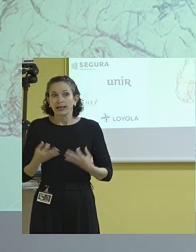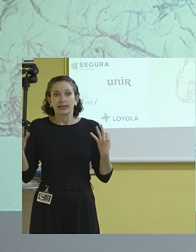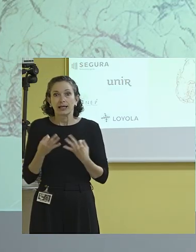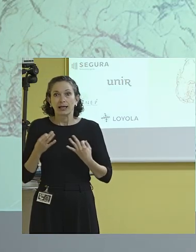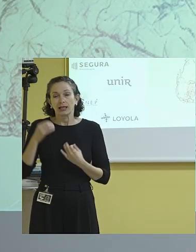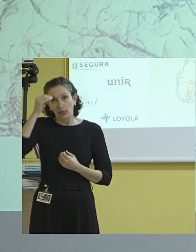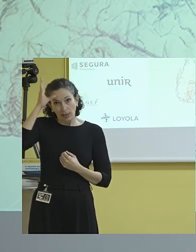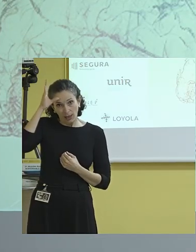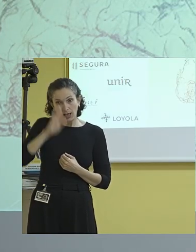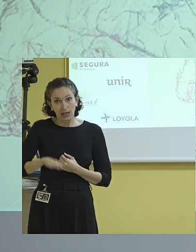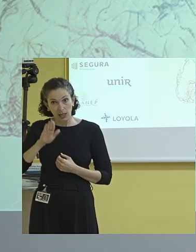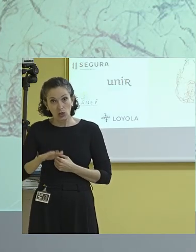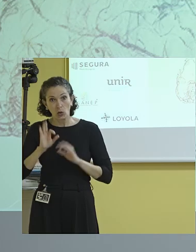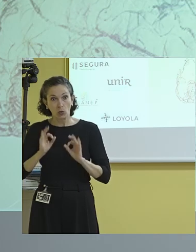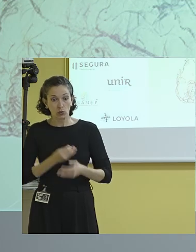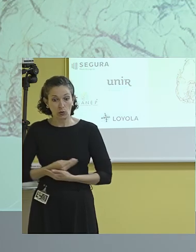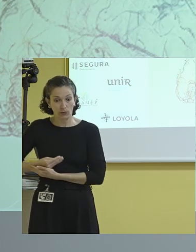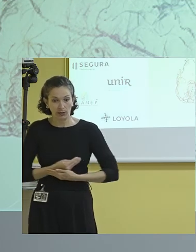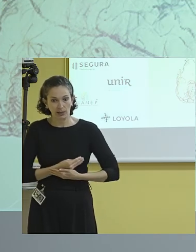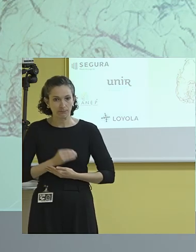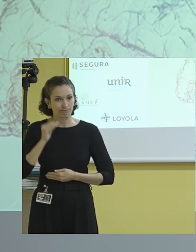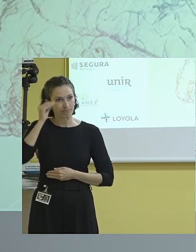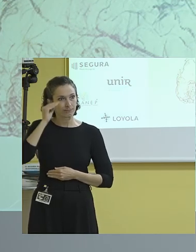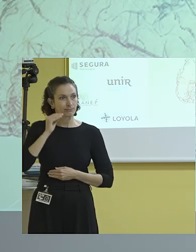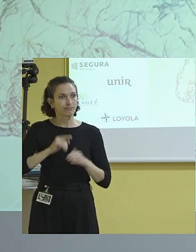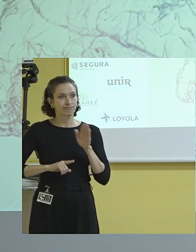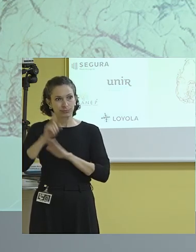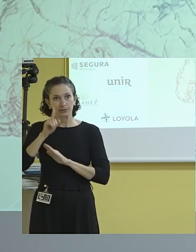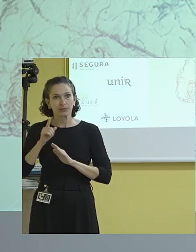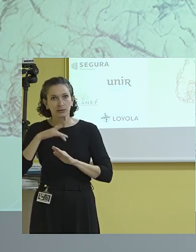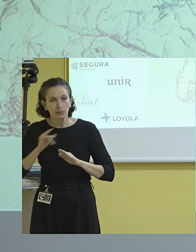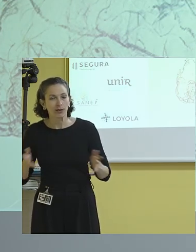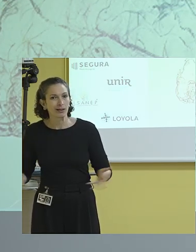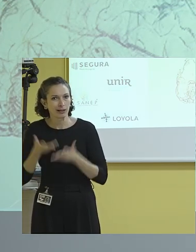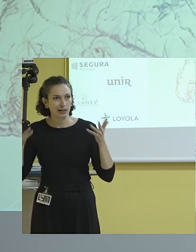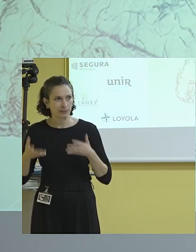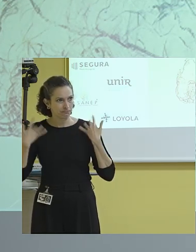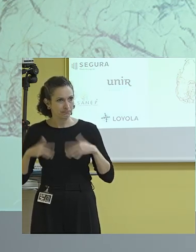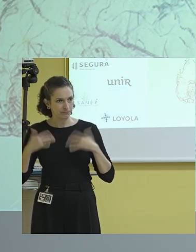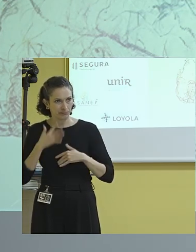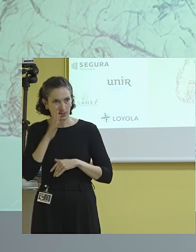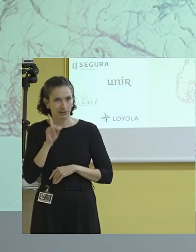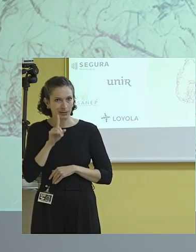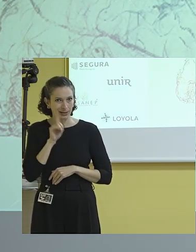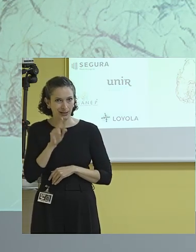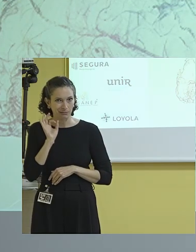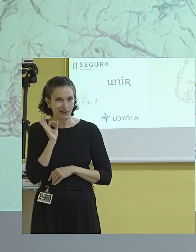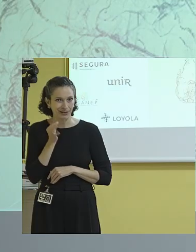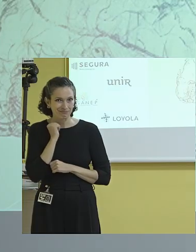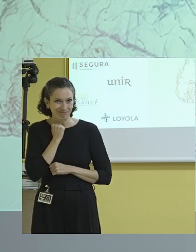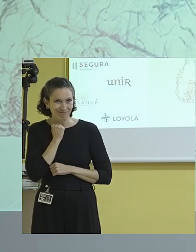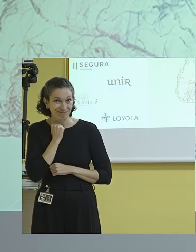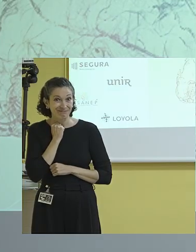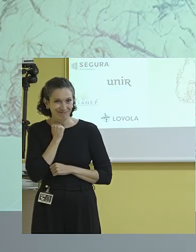CI directamente de un niño cuando está en la gestación, en el feto. O sea, estamos en unas cosas tan tremendas, tan tremendas que parecen mentira, ¿verdad?